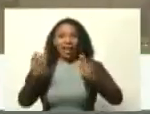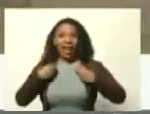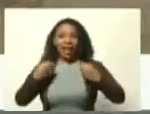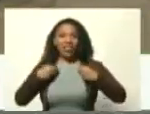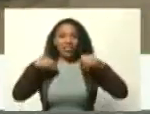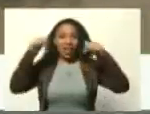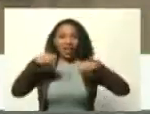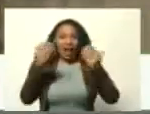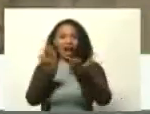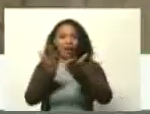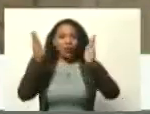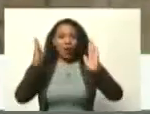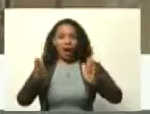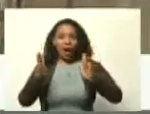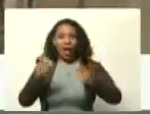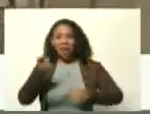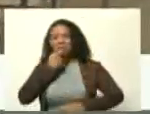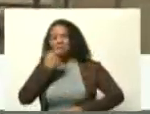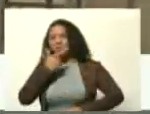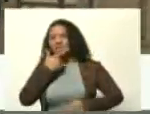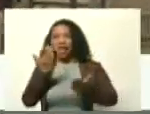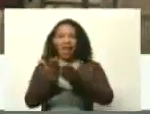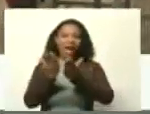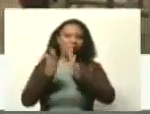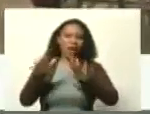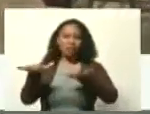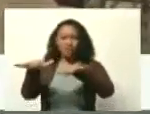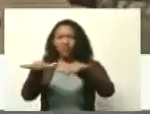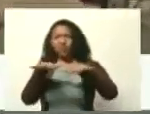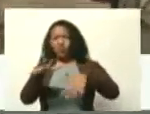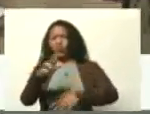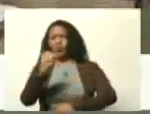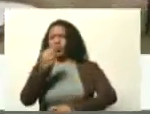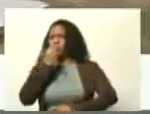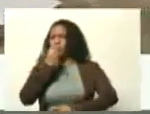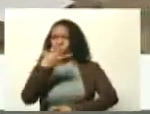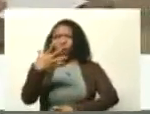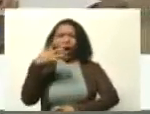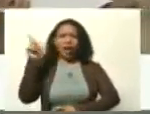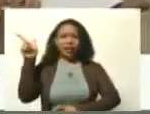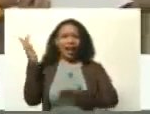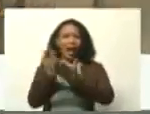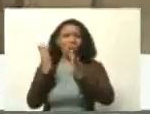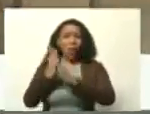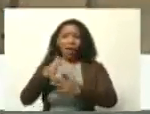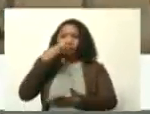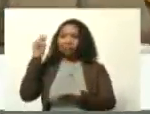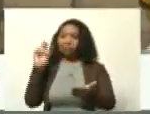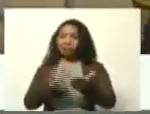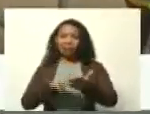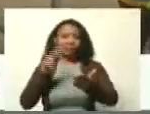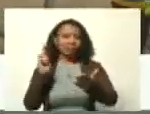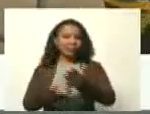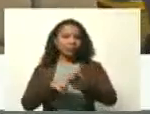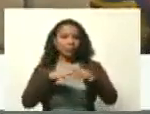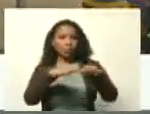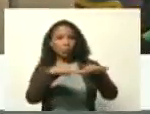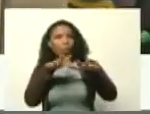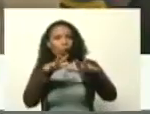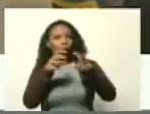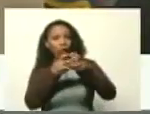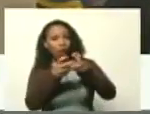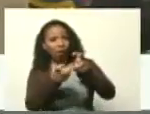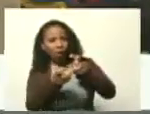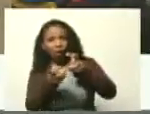escuela Francisco Pimentel! Hermosa escuela, está bellísima. Yelix, esta escuela realmente espectacular, ¿cómo